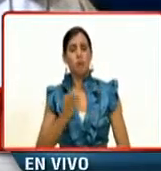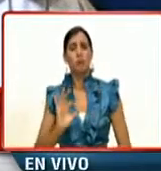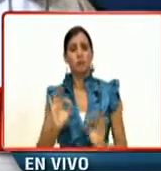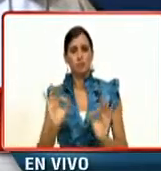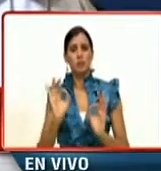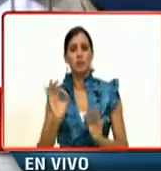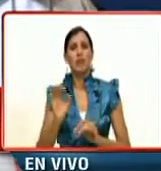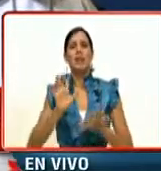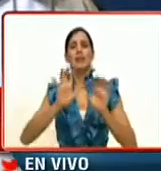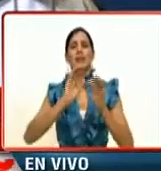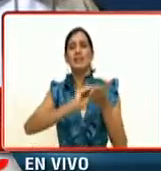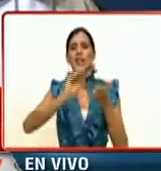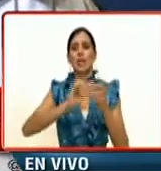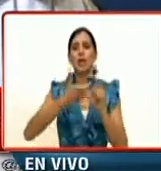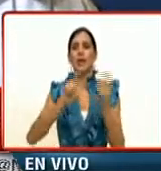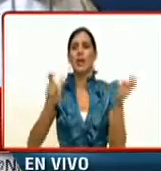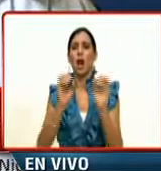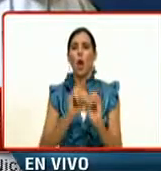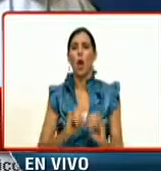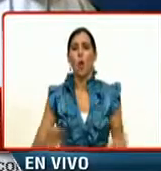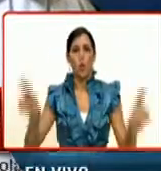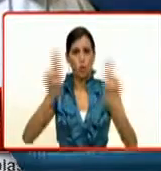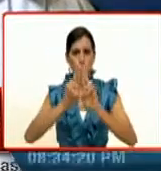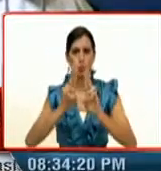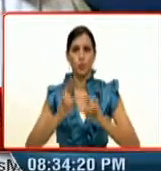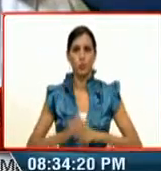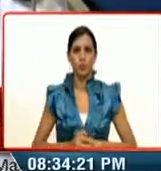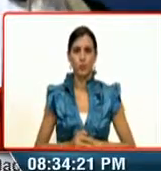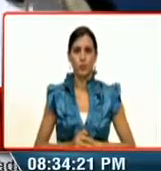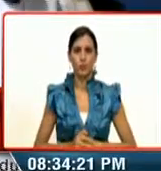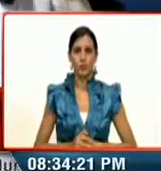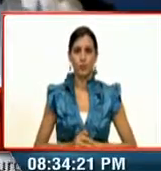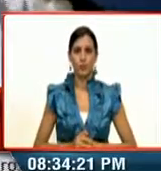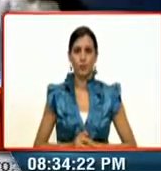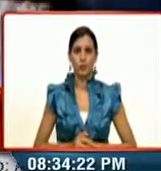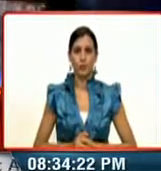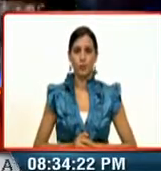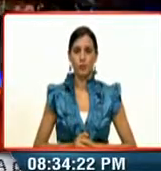la Organización de las Naciones Unidas.